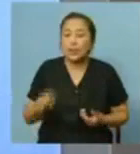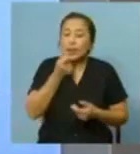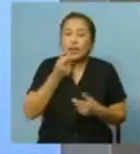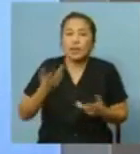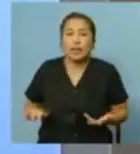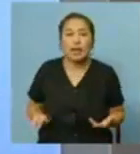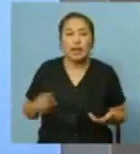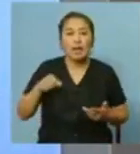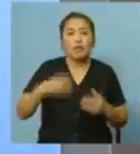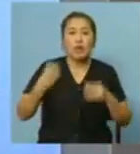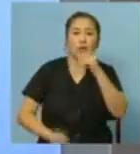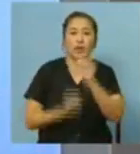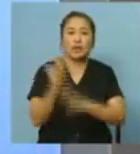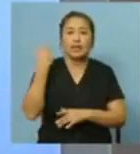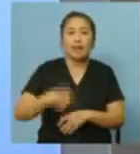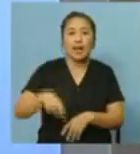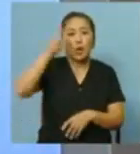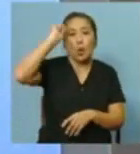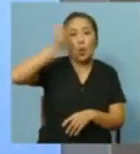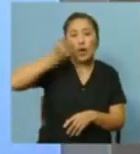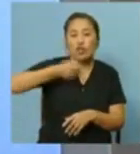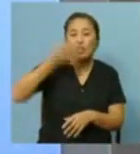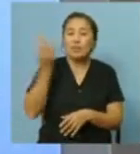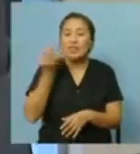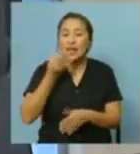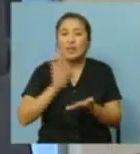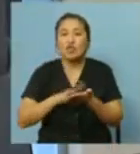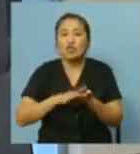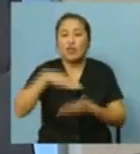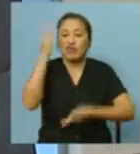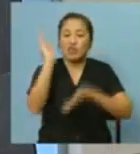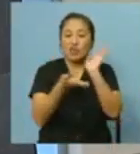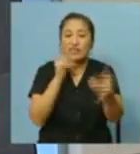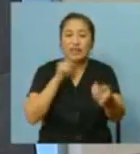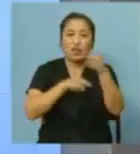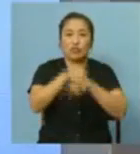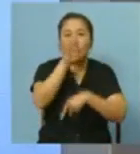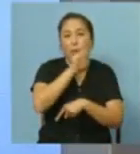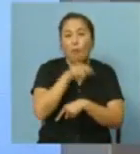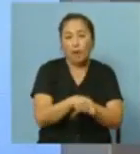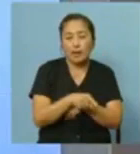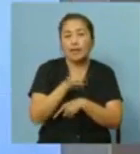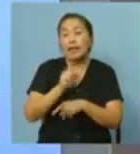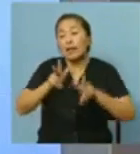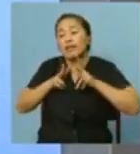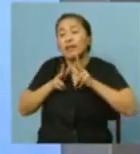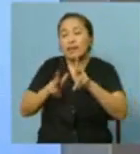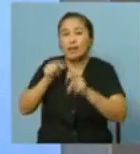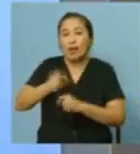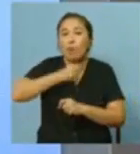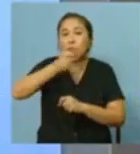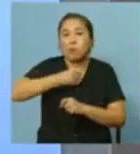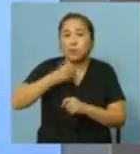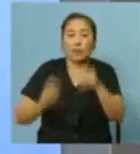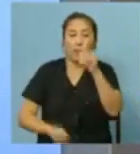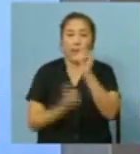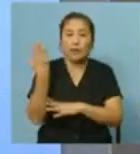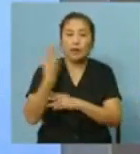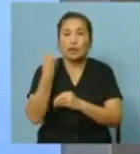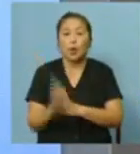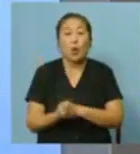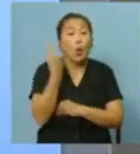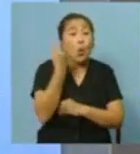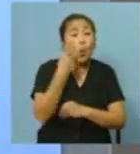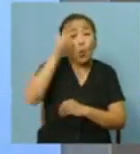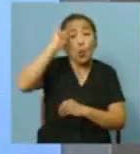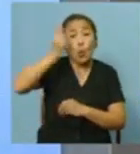de crear los juzgados especializados en materia de violencia de género ha anunciado en su mensaje que va a crear un